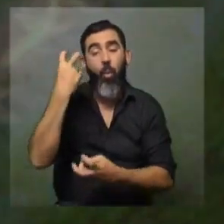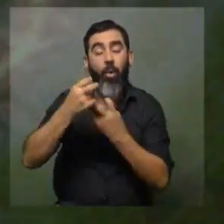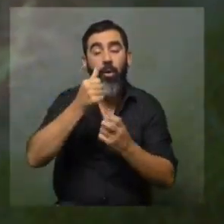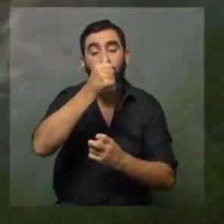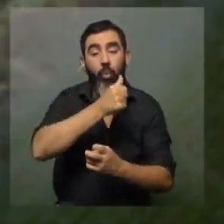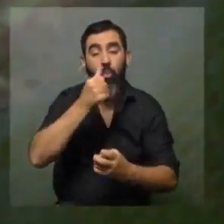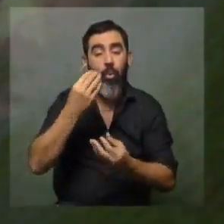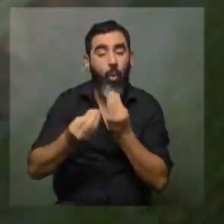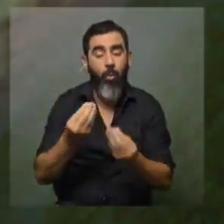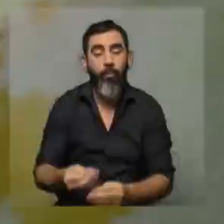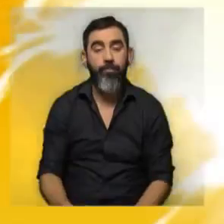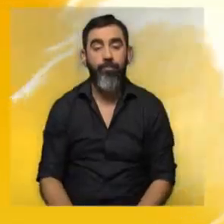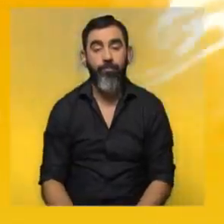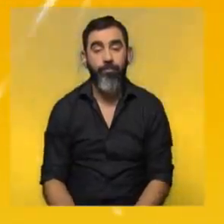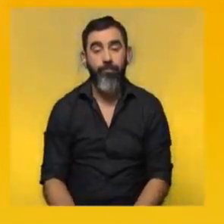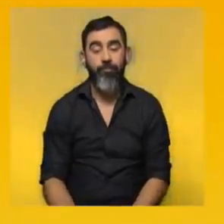de soluciones.